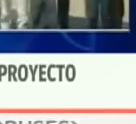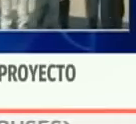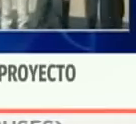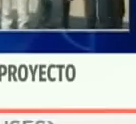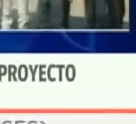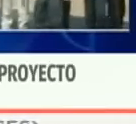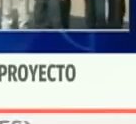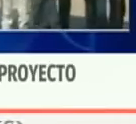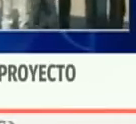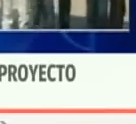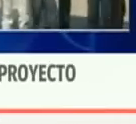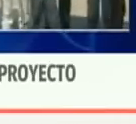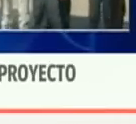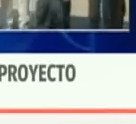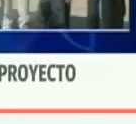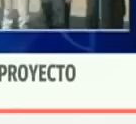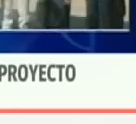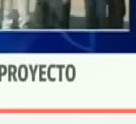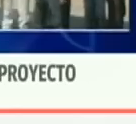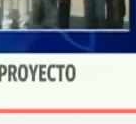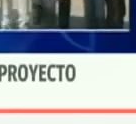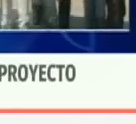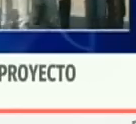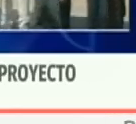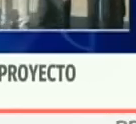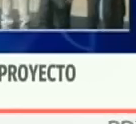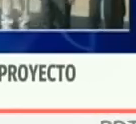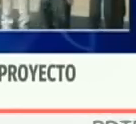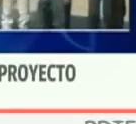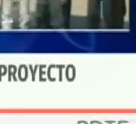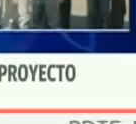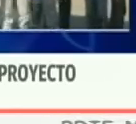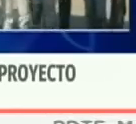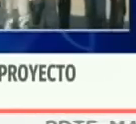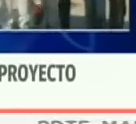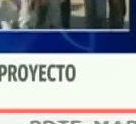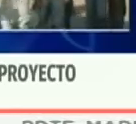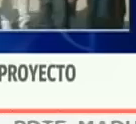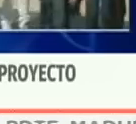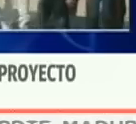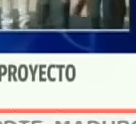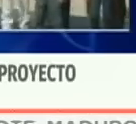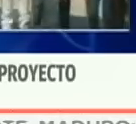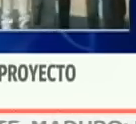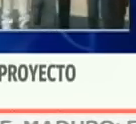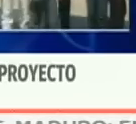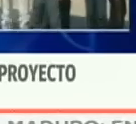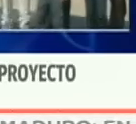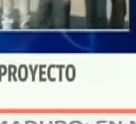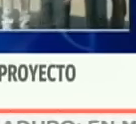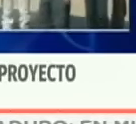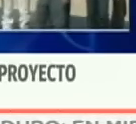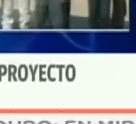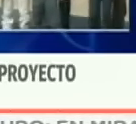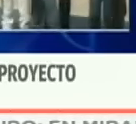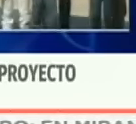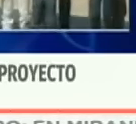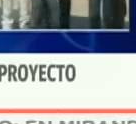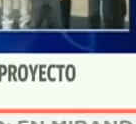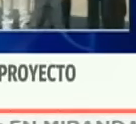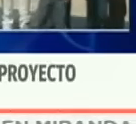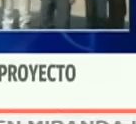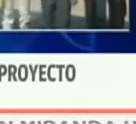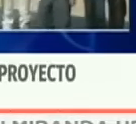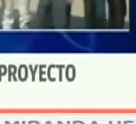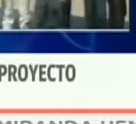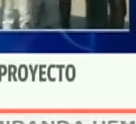Venezuela potencia. Devolvemos hasta allá. Deseándole bendiciones a usted, nuestro líder Nicolás Maduro, y desde Sucre, máxima